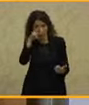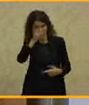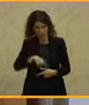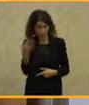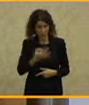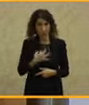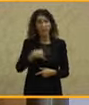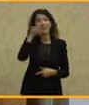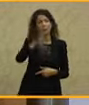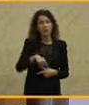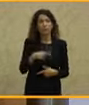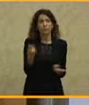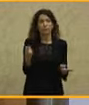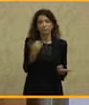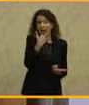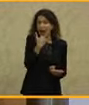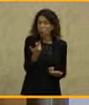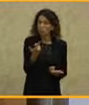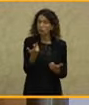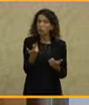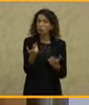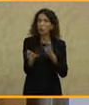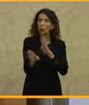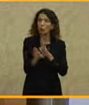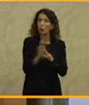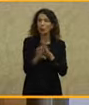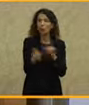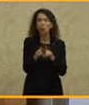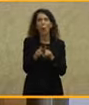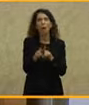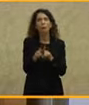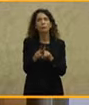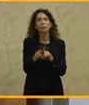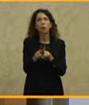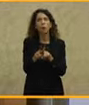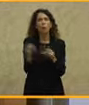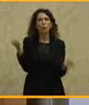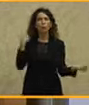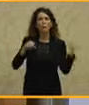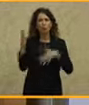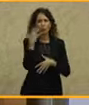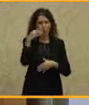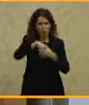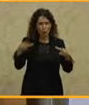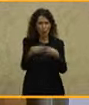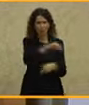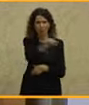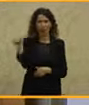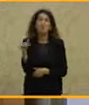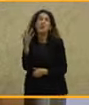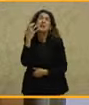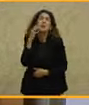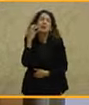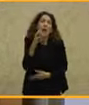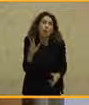Pero es que, además, es algo que sigue habiendo un comportamiento raro en la sociedad. Lo voy a llamar raro